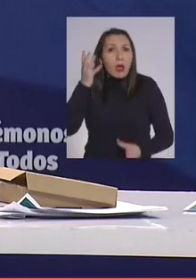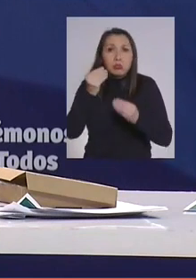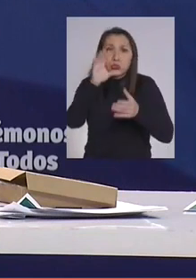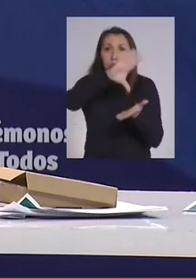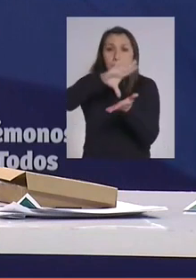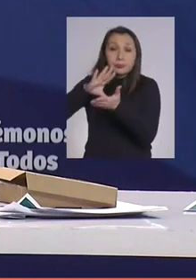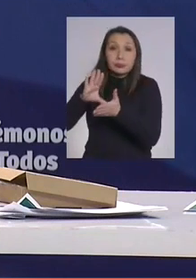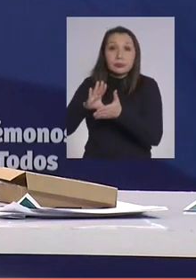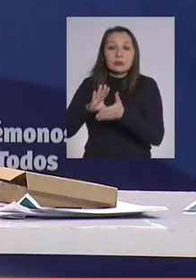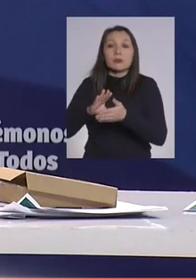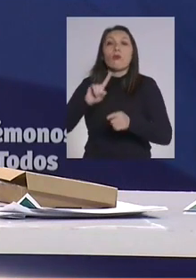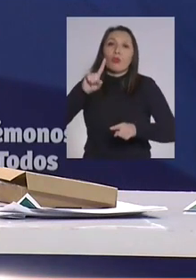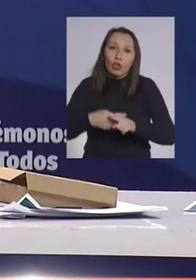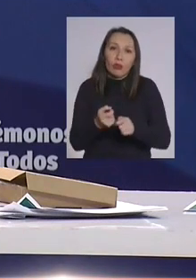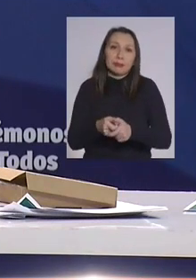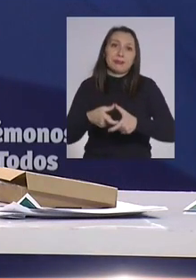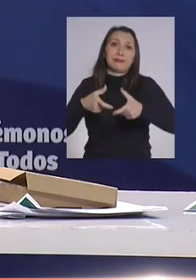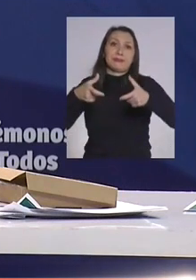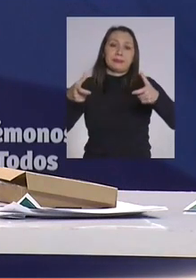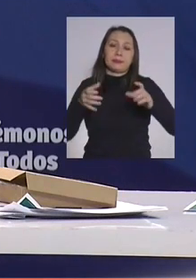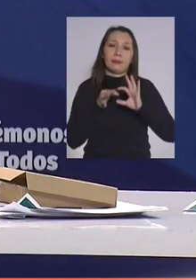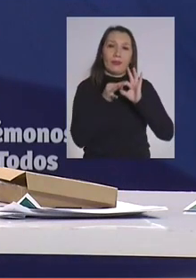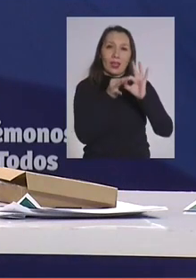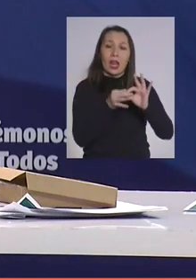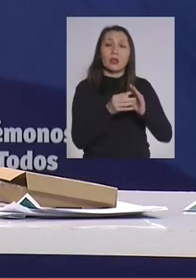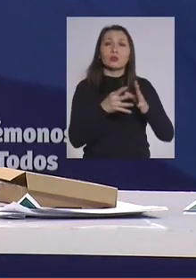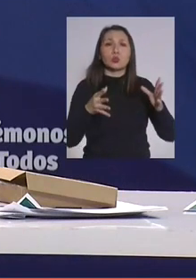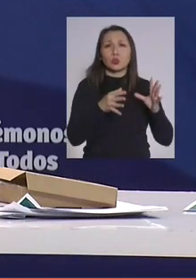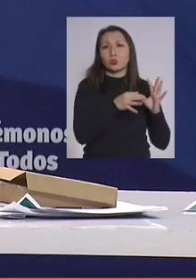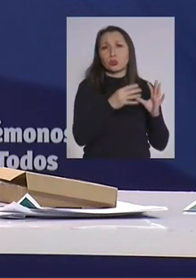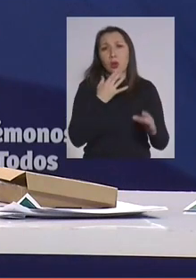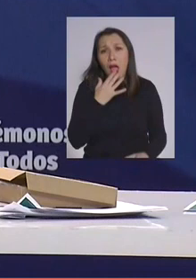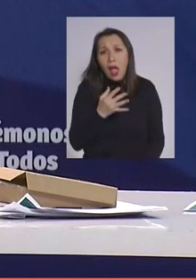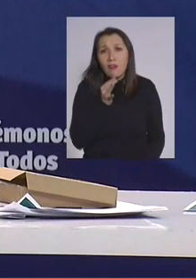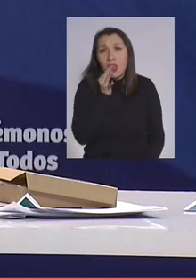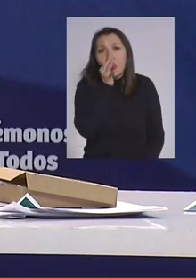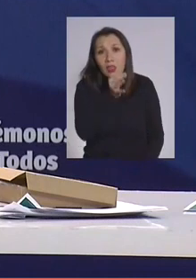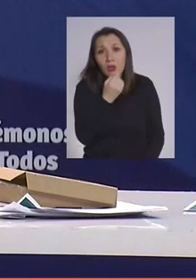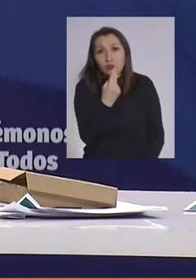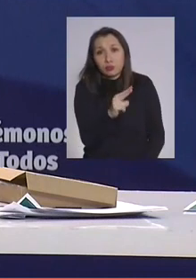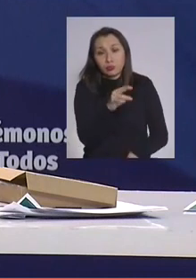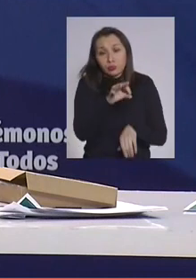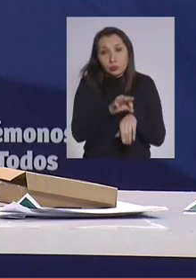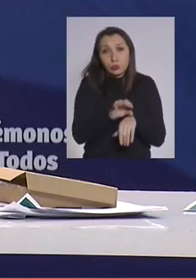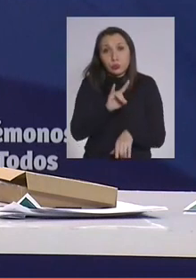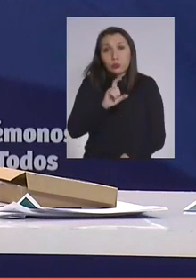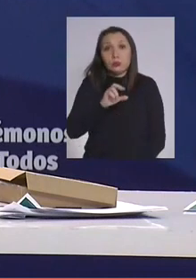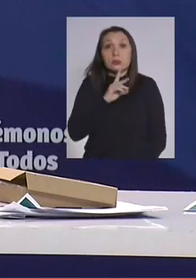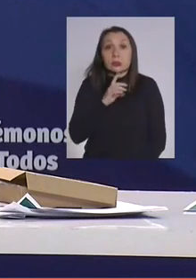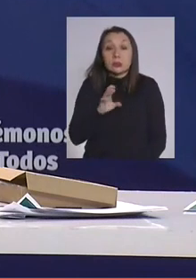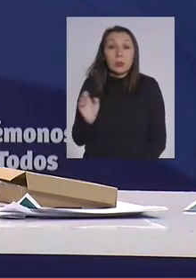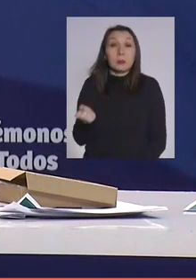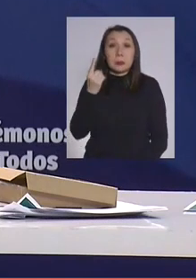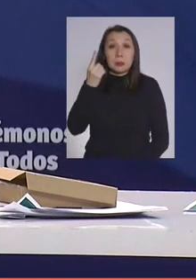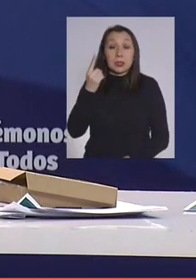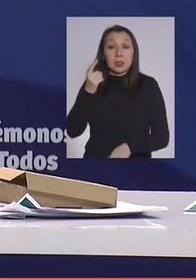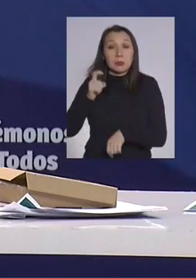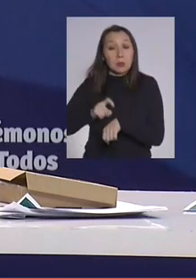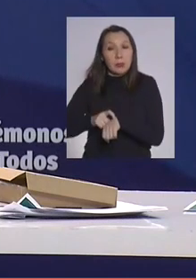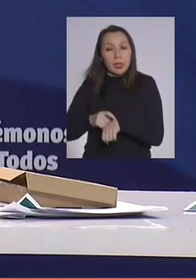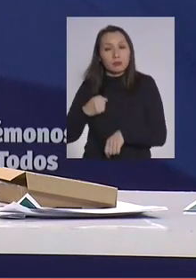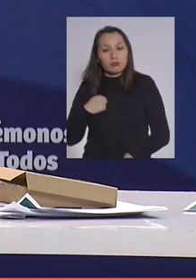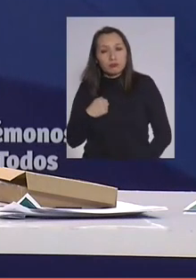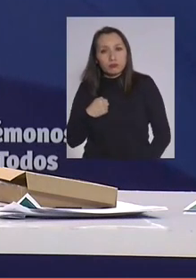ha ocurrido de que hay rebrote le agradezco muchísimo sus palabras porque yo desde un primer momento